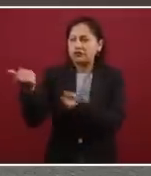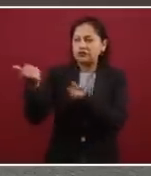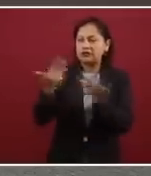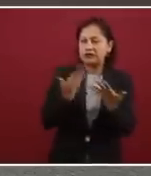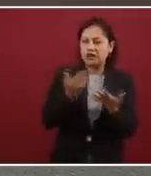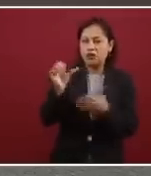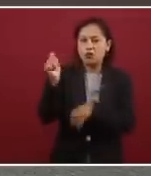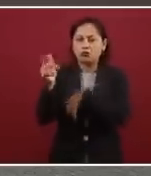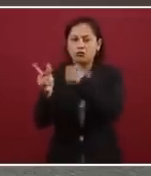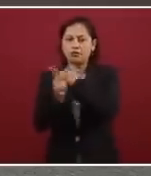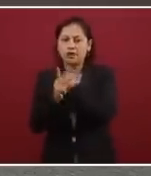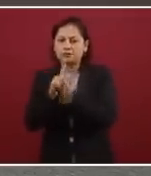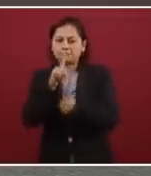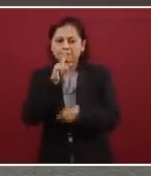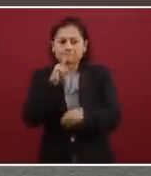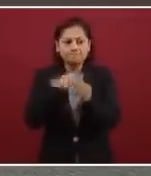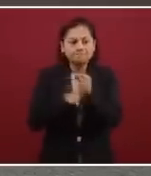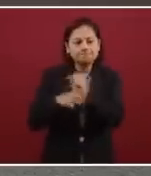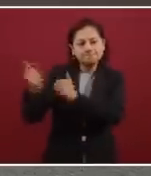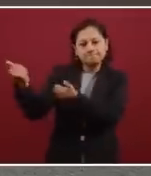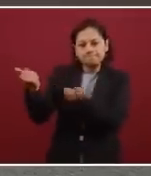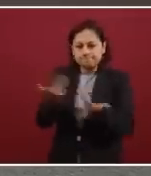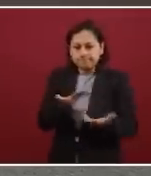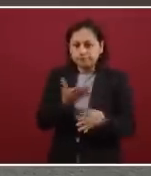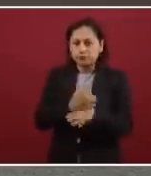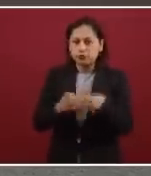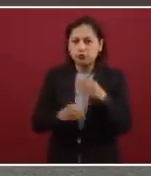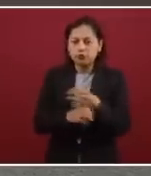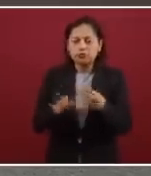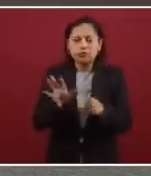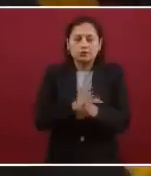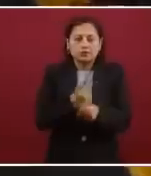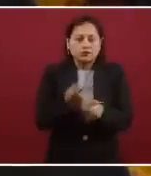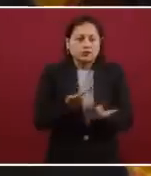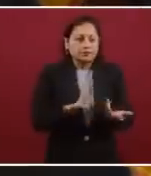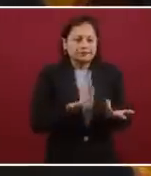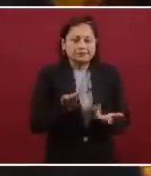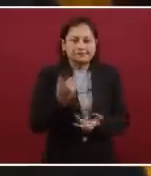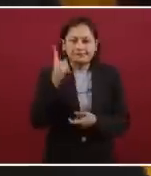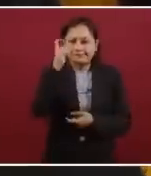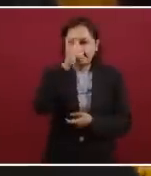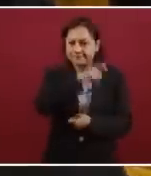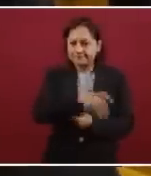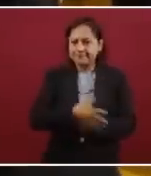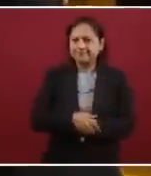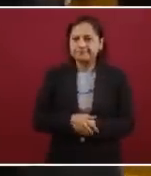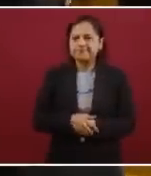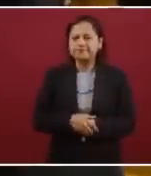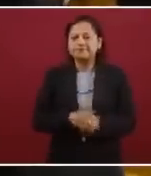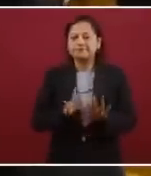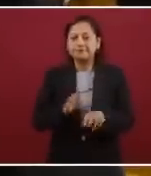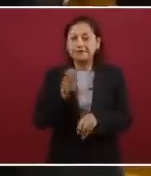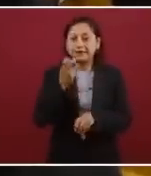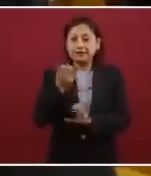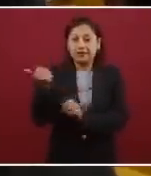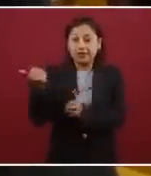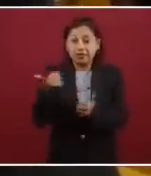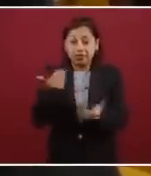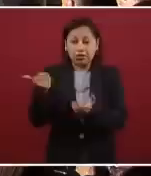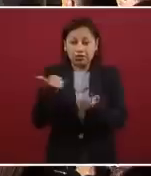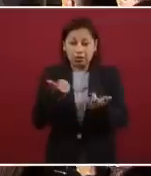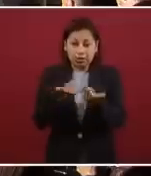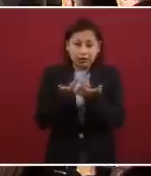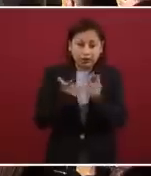contrabando porque no tienen otra manera de hacerlo. Esta amalgama de contrabando tiene que ver o